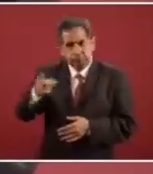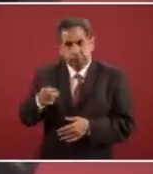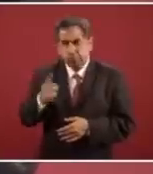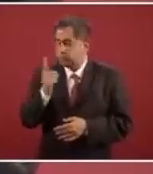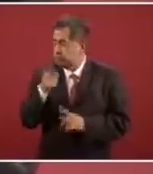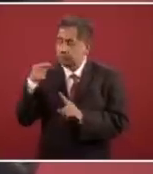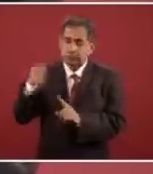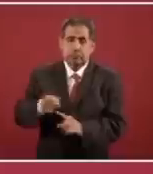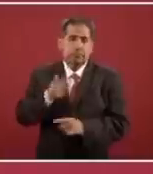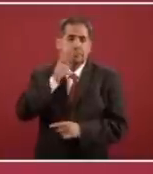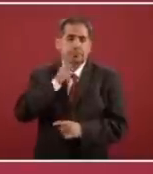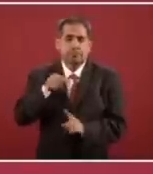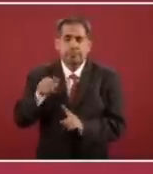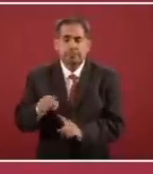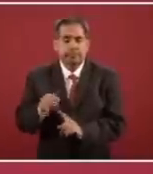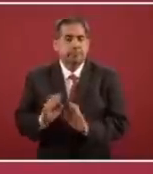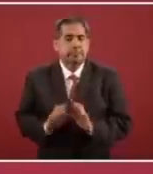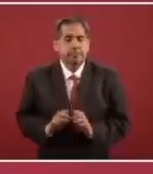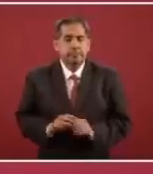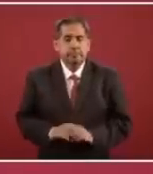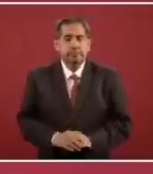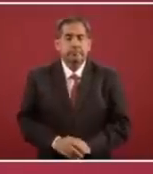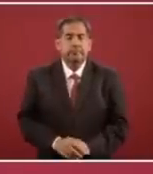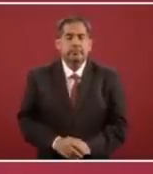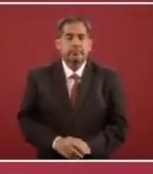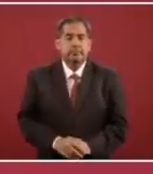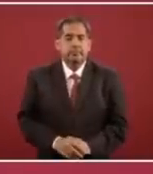especial del petróleo.